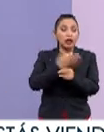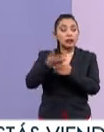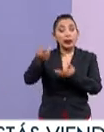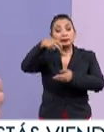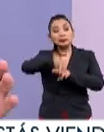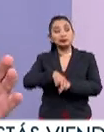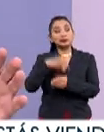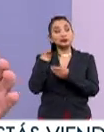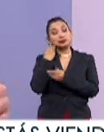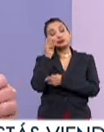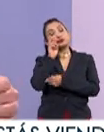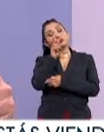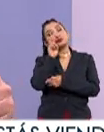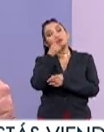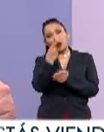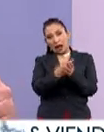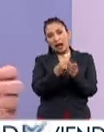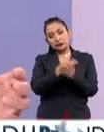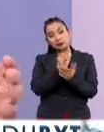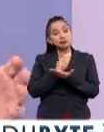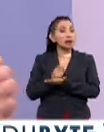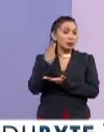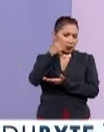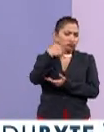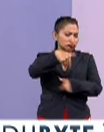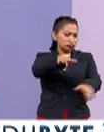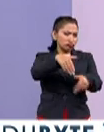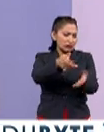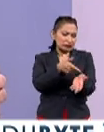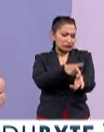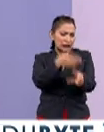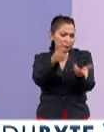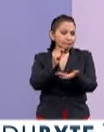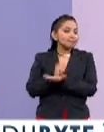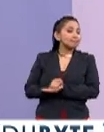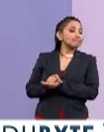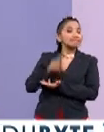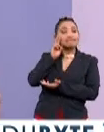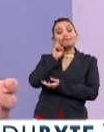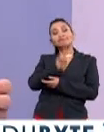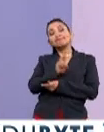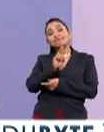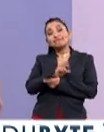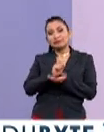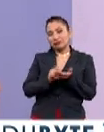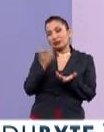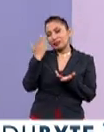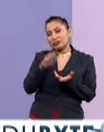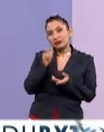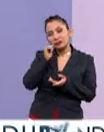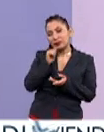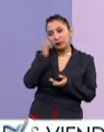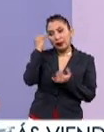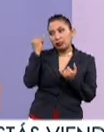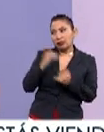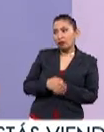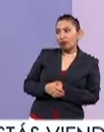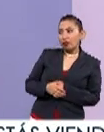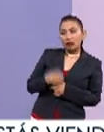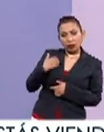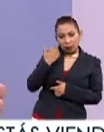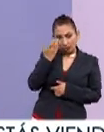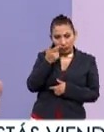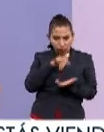Llegaba a ver tu clase, ¿no? Uh-huh. A ver, maestro, pues vamos a ver un poco, ¿no? Y siempre la idea de